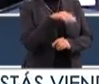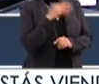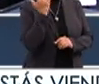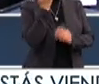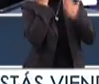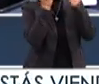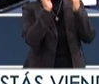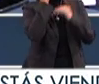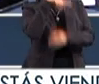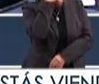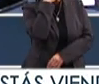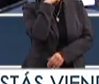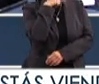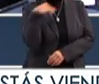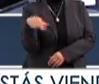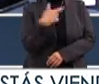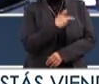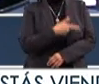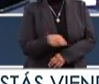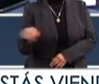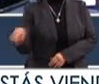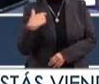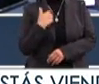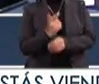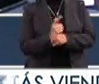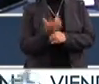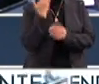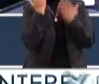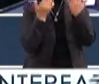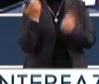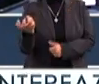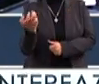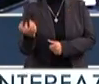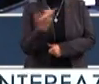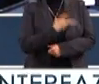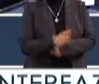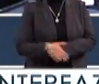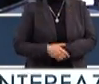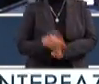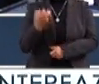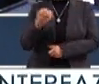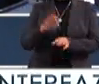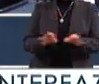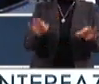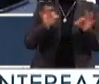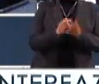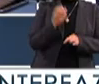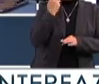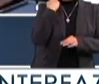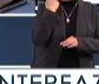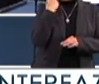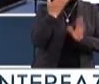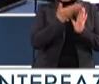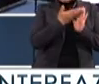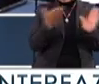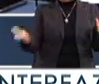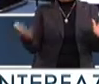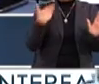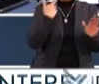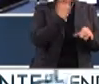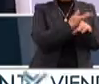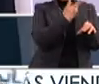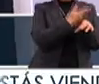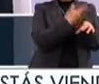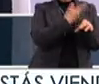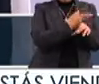superior frustrados porque no es la carrera que ellos querían y es que eso es muy importante Iván porque precisamente en esta etapa del